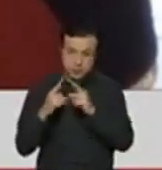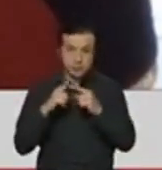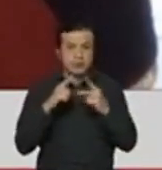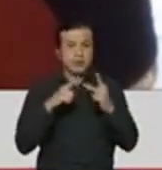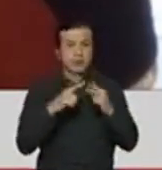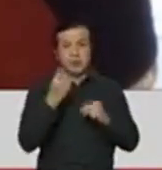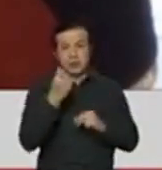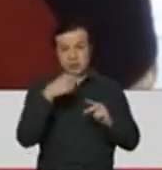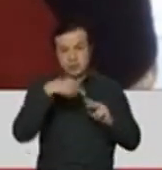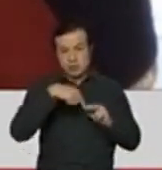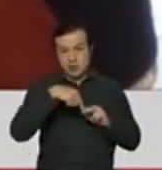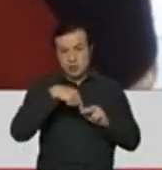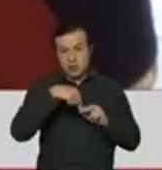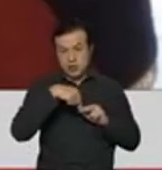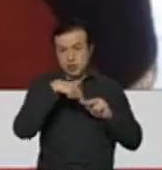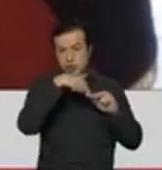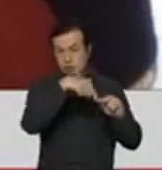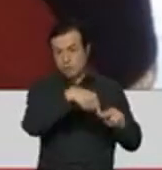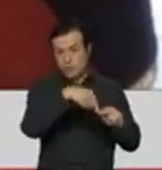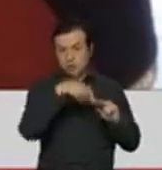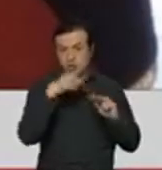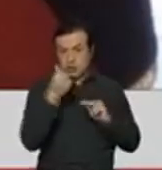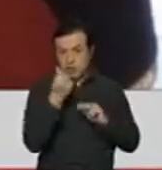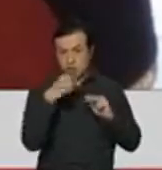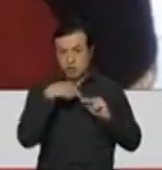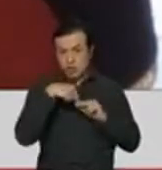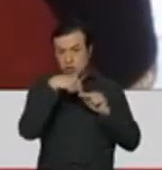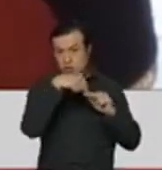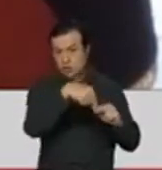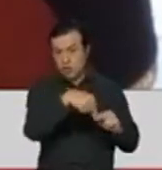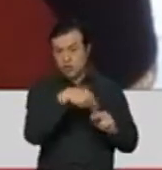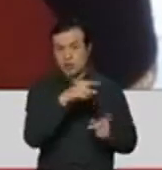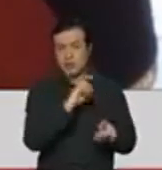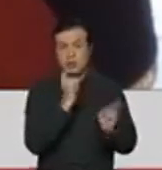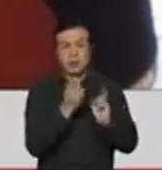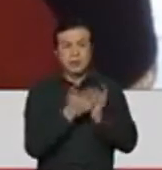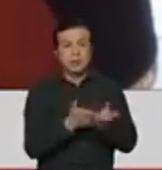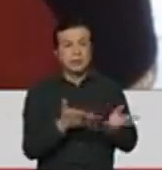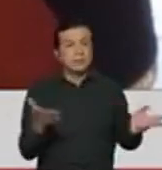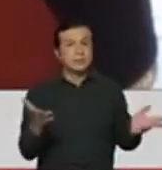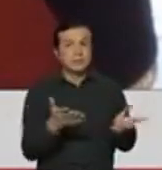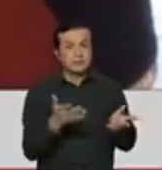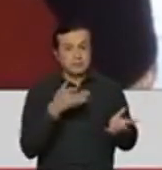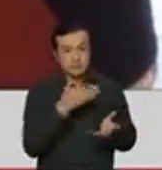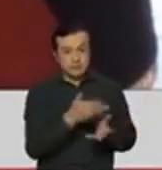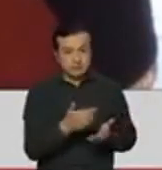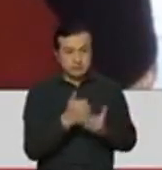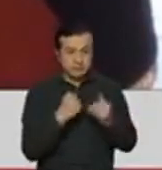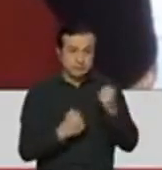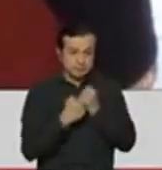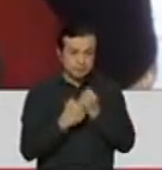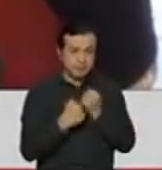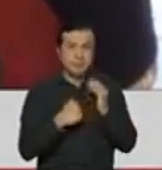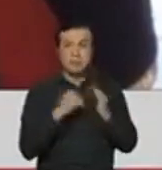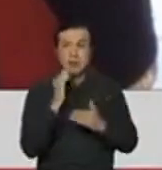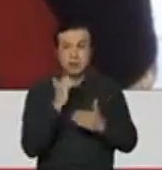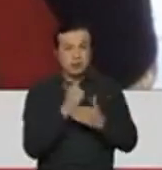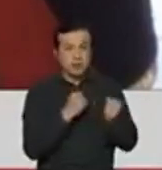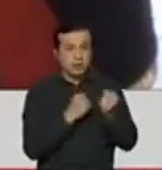quirografarios. Los quirografarios en este momento se han transformado en un vehículo de